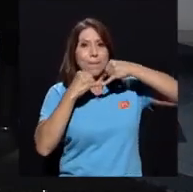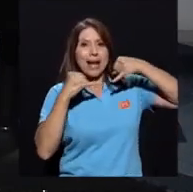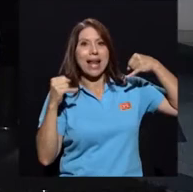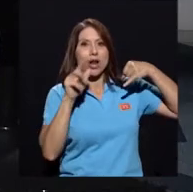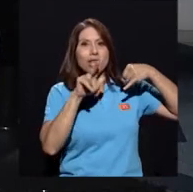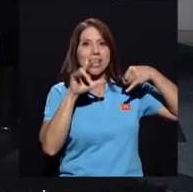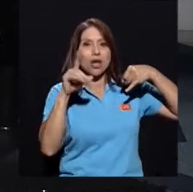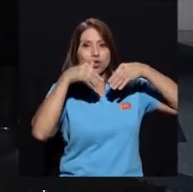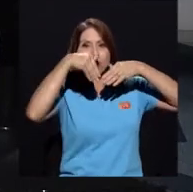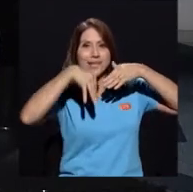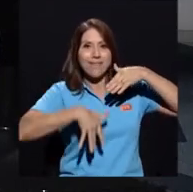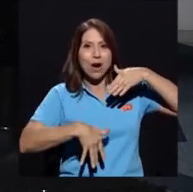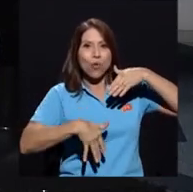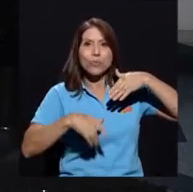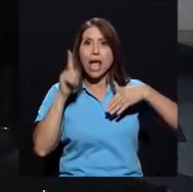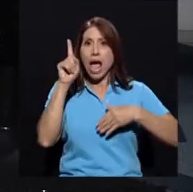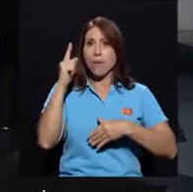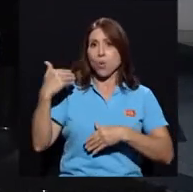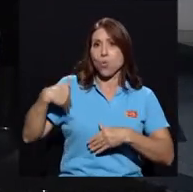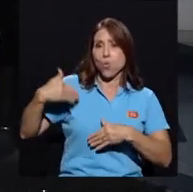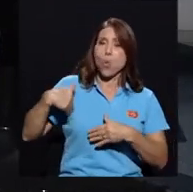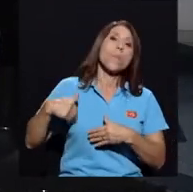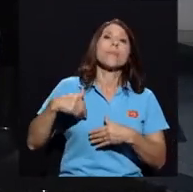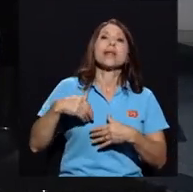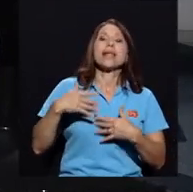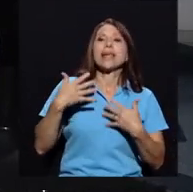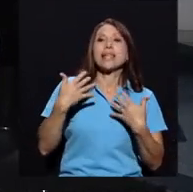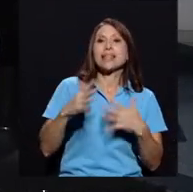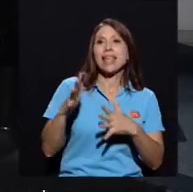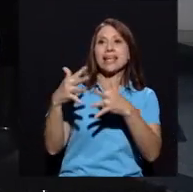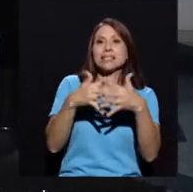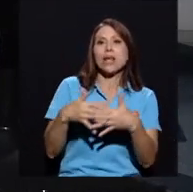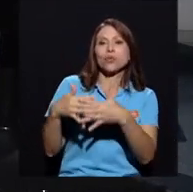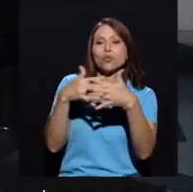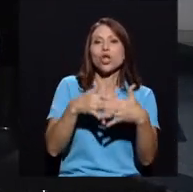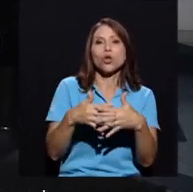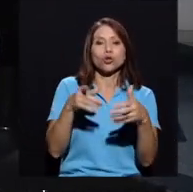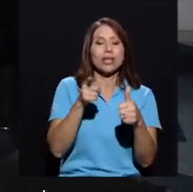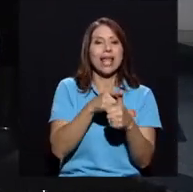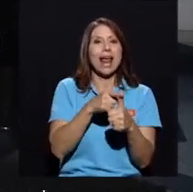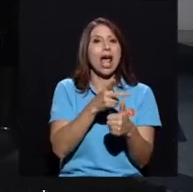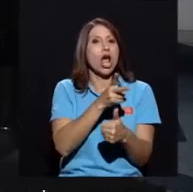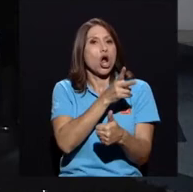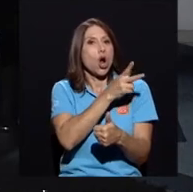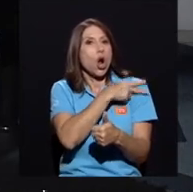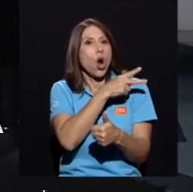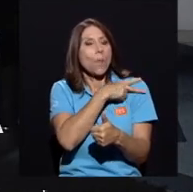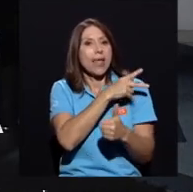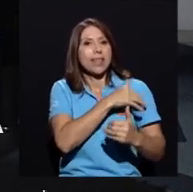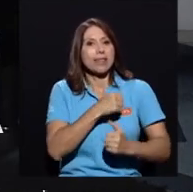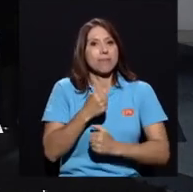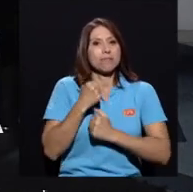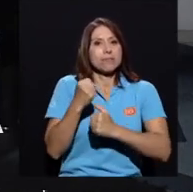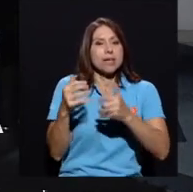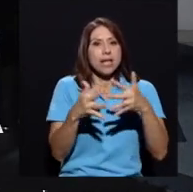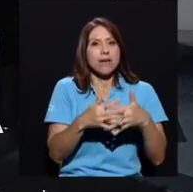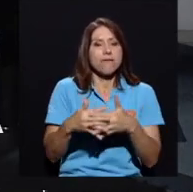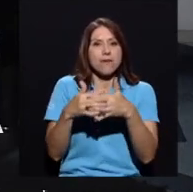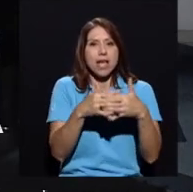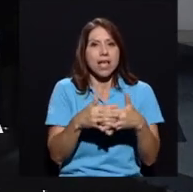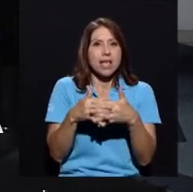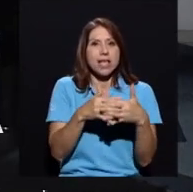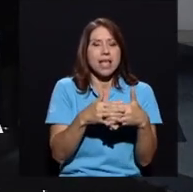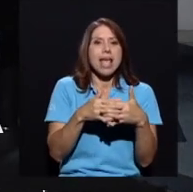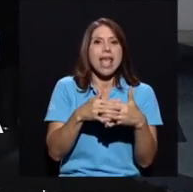conocido de los Estados Unidos, que era, tenía la doble, el doble sombrero, comandante en jefe de las Fuerzas Armadas norteamericanas en el